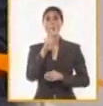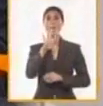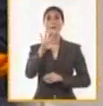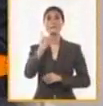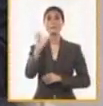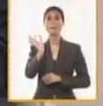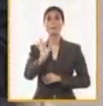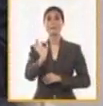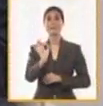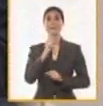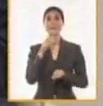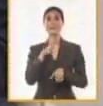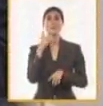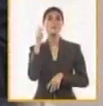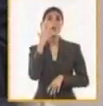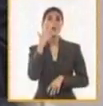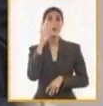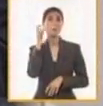46% eran mujeres,